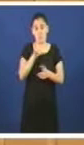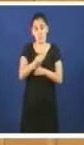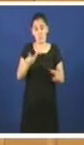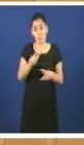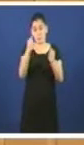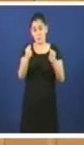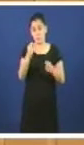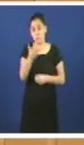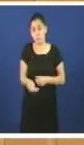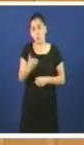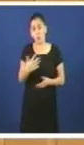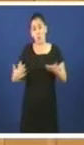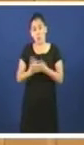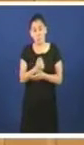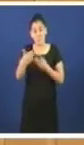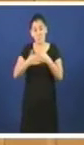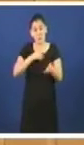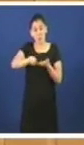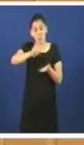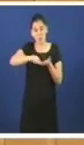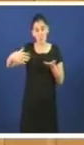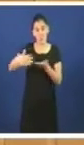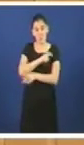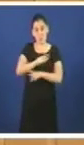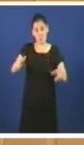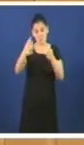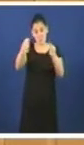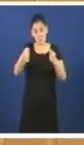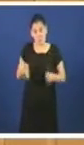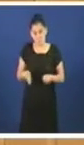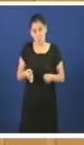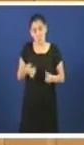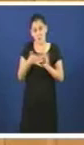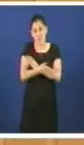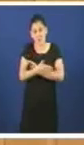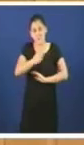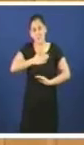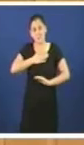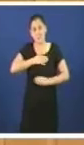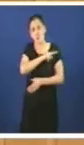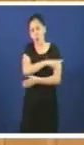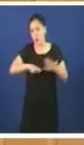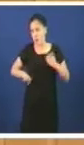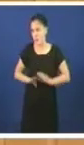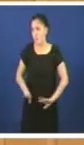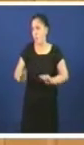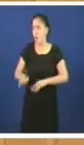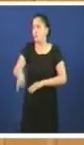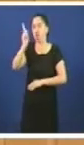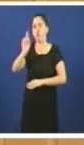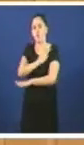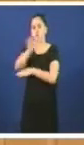castelao y rosalía celso emilio que todos los demás galegos ilustres son patrimonio de galicia en un patrimonio exclusivo de